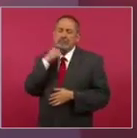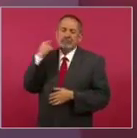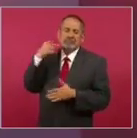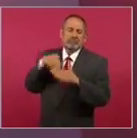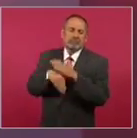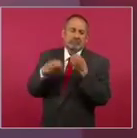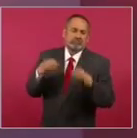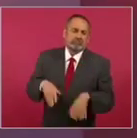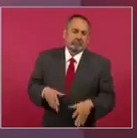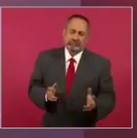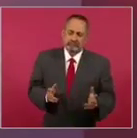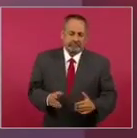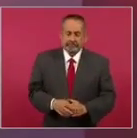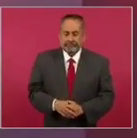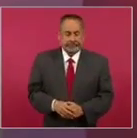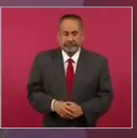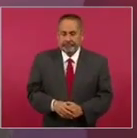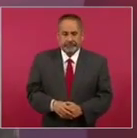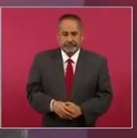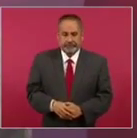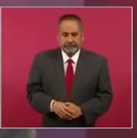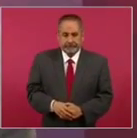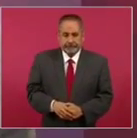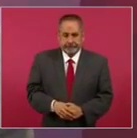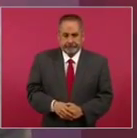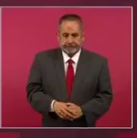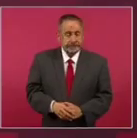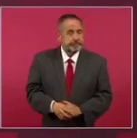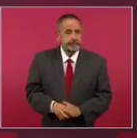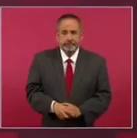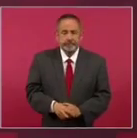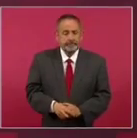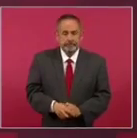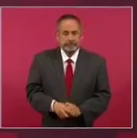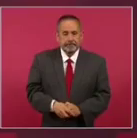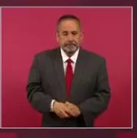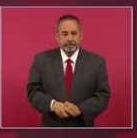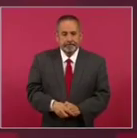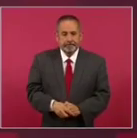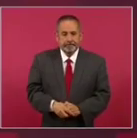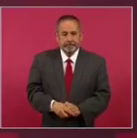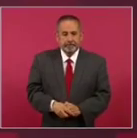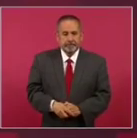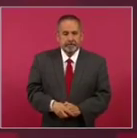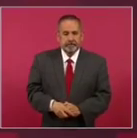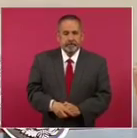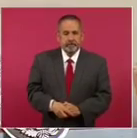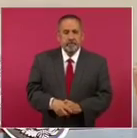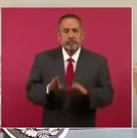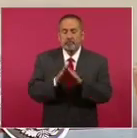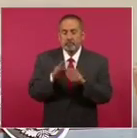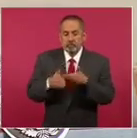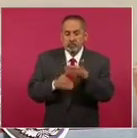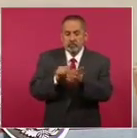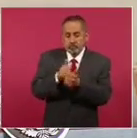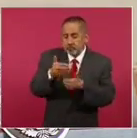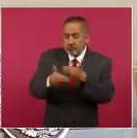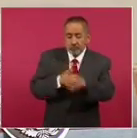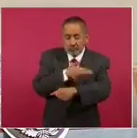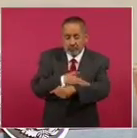No se puede participar en un proceso de